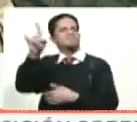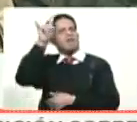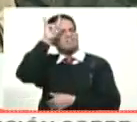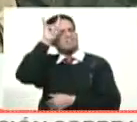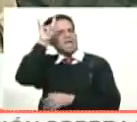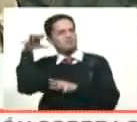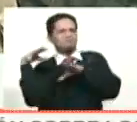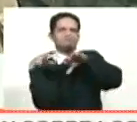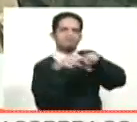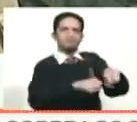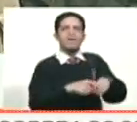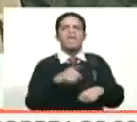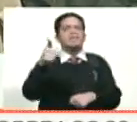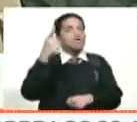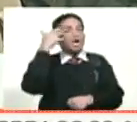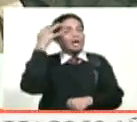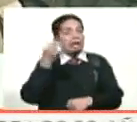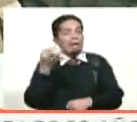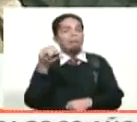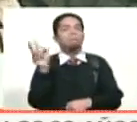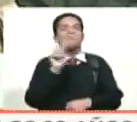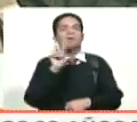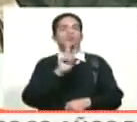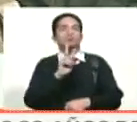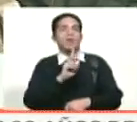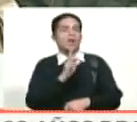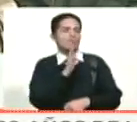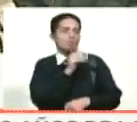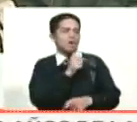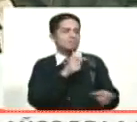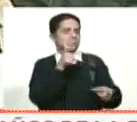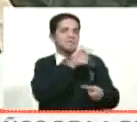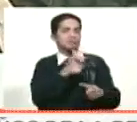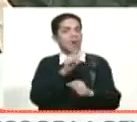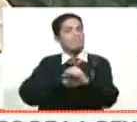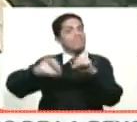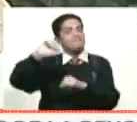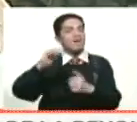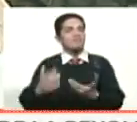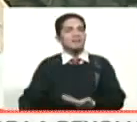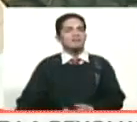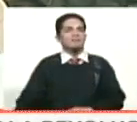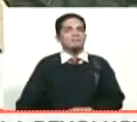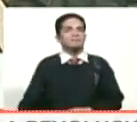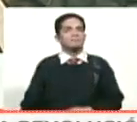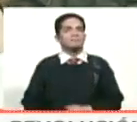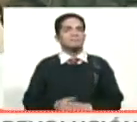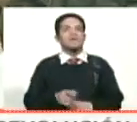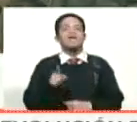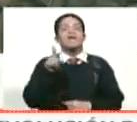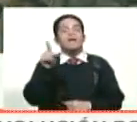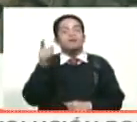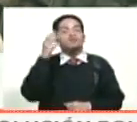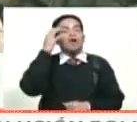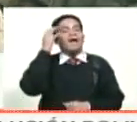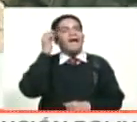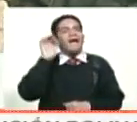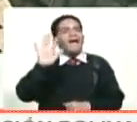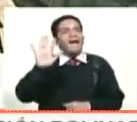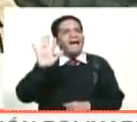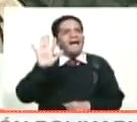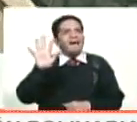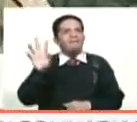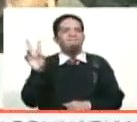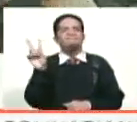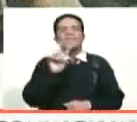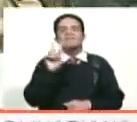Ellos creen que Venezuela no tiene quien la defienda. Ellos tienen la creencia de que Venezuela no